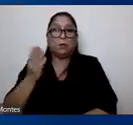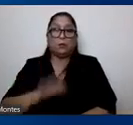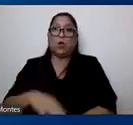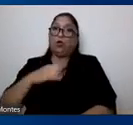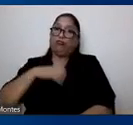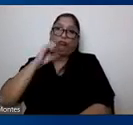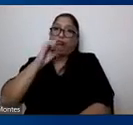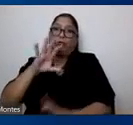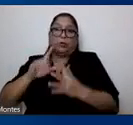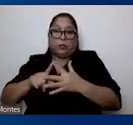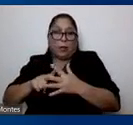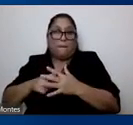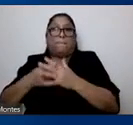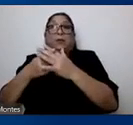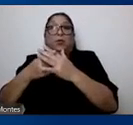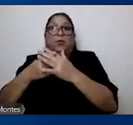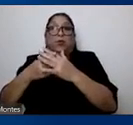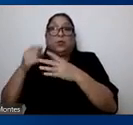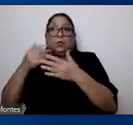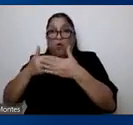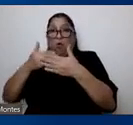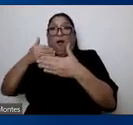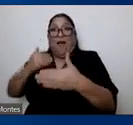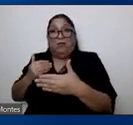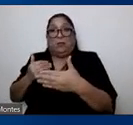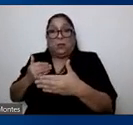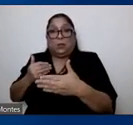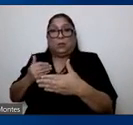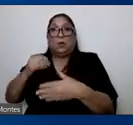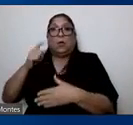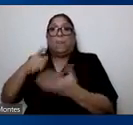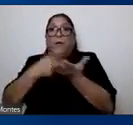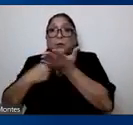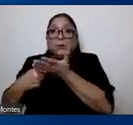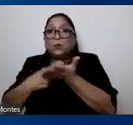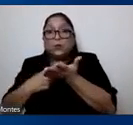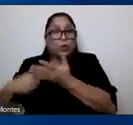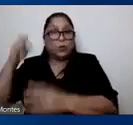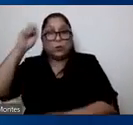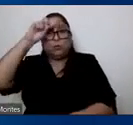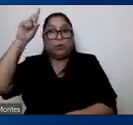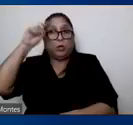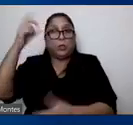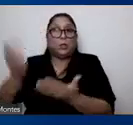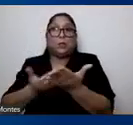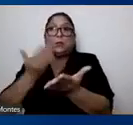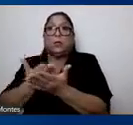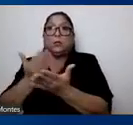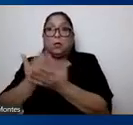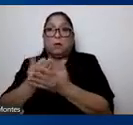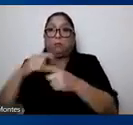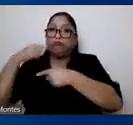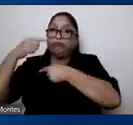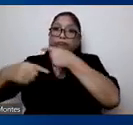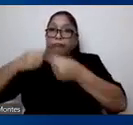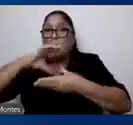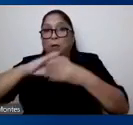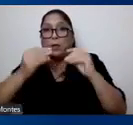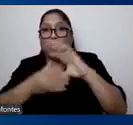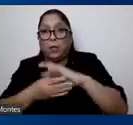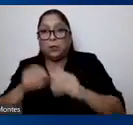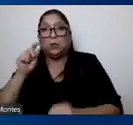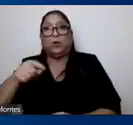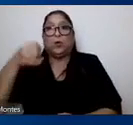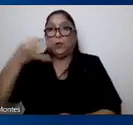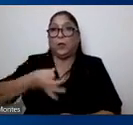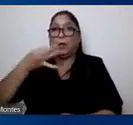desde el inicio del conflicto, sino mucho antes, ¿no? De las discusiones políticas que se podían dar y del relato de la interpretación de la